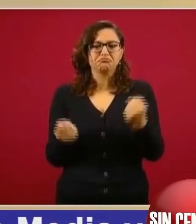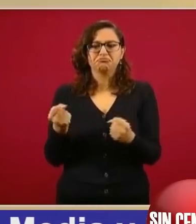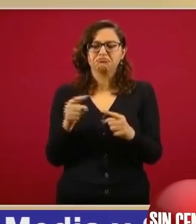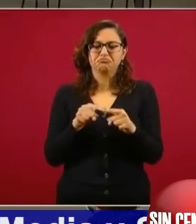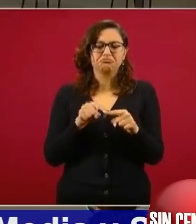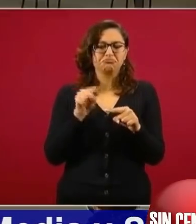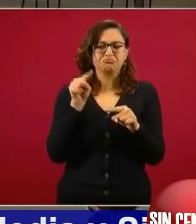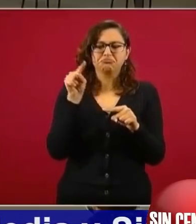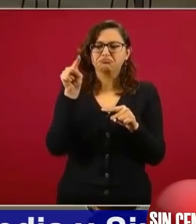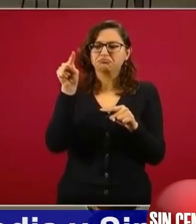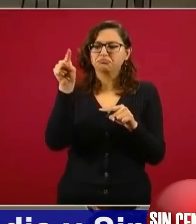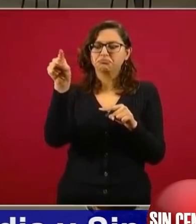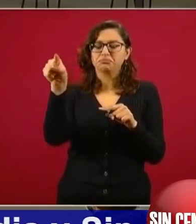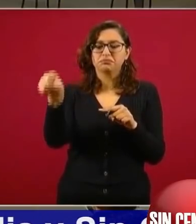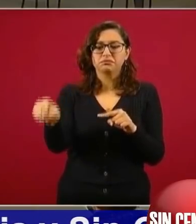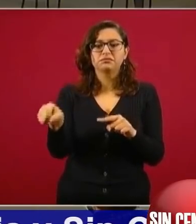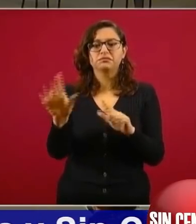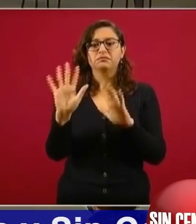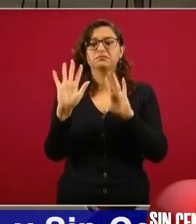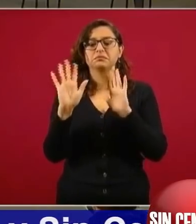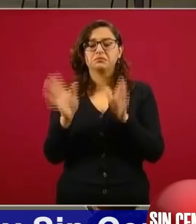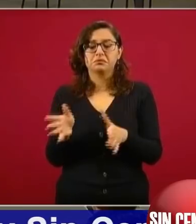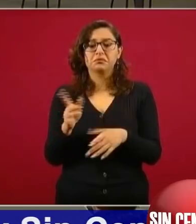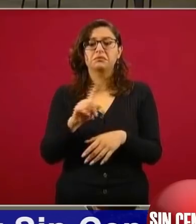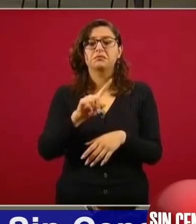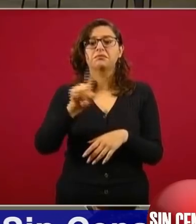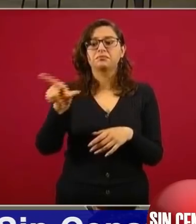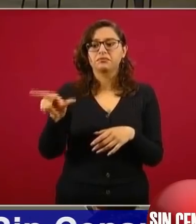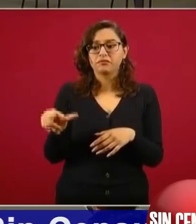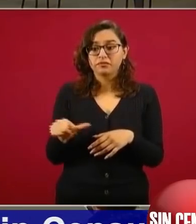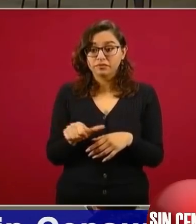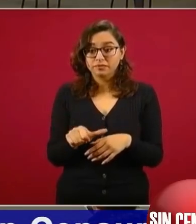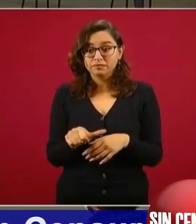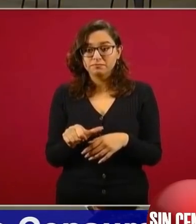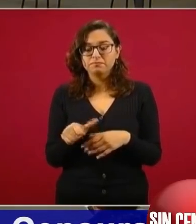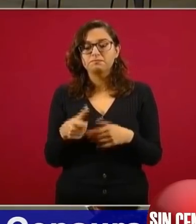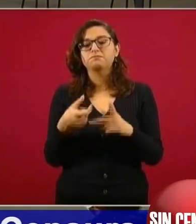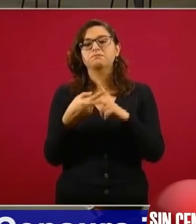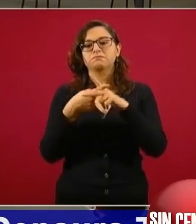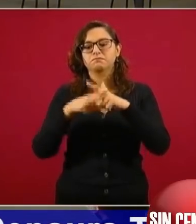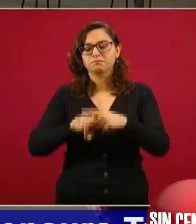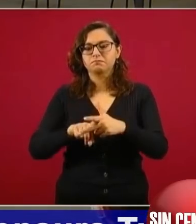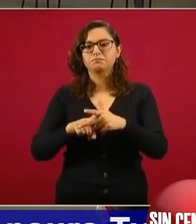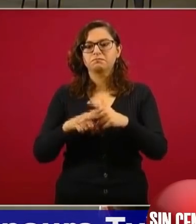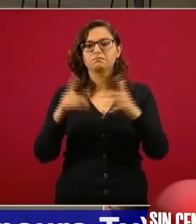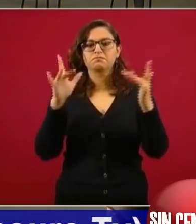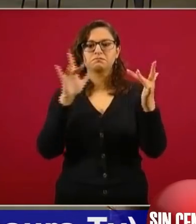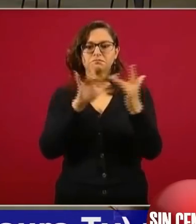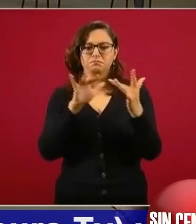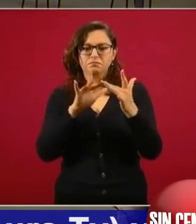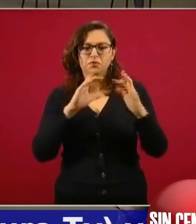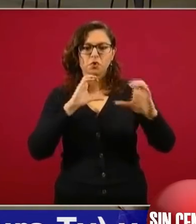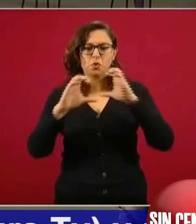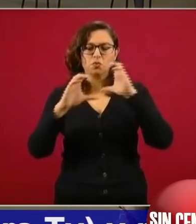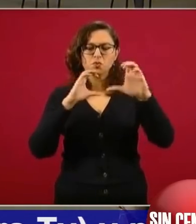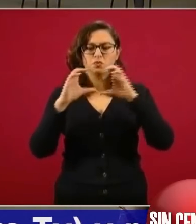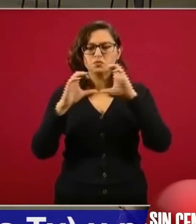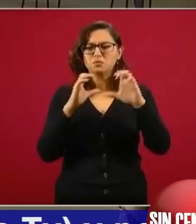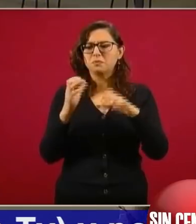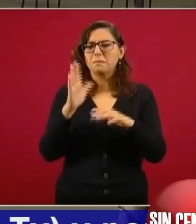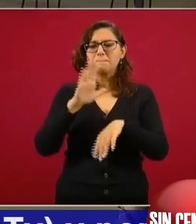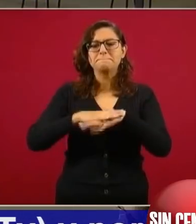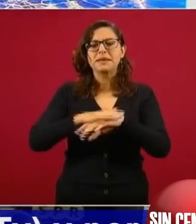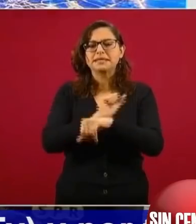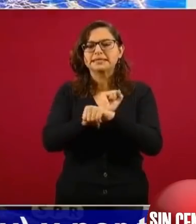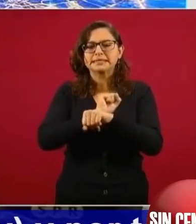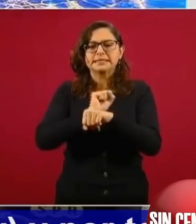hasta ese lugar, y ya después empieza una conversación, una interacción de comunicaciones aire-tierra simple